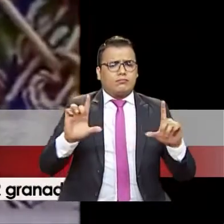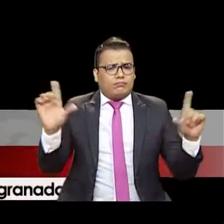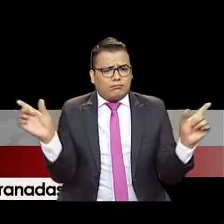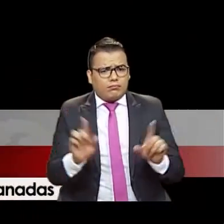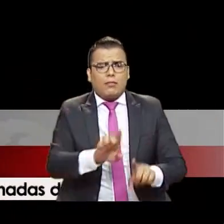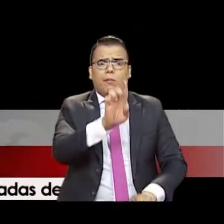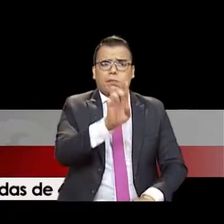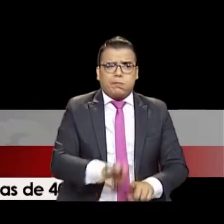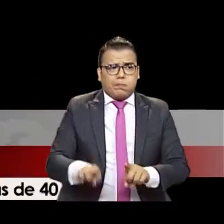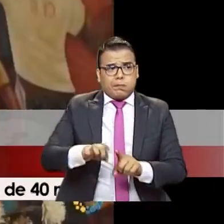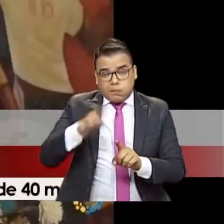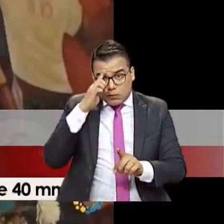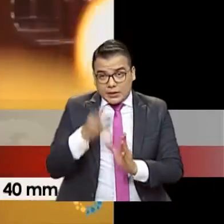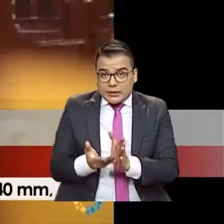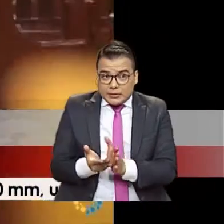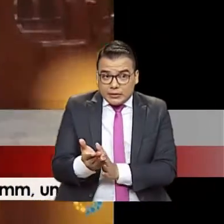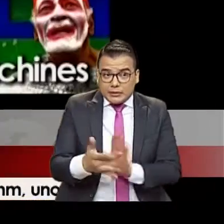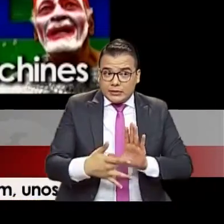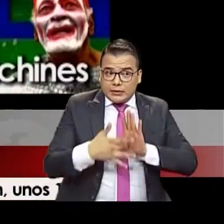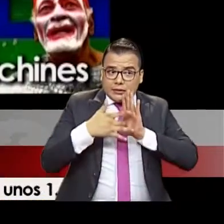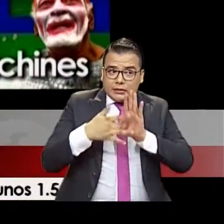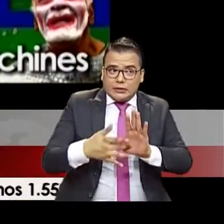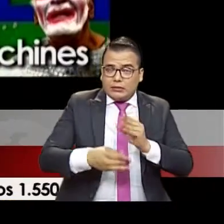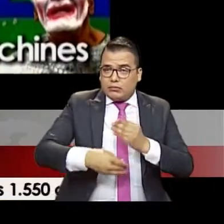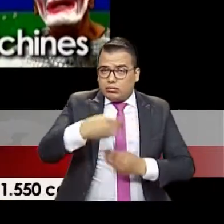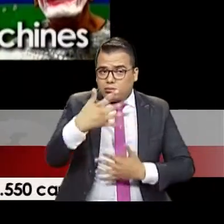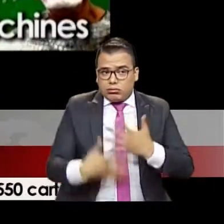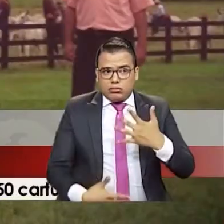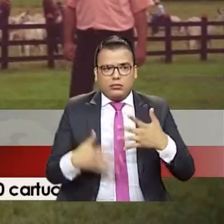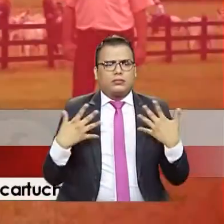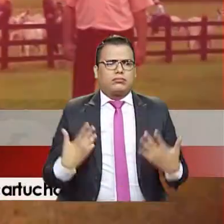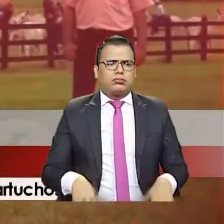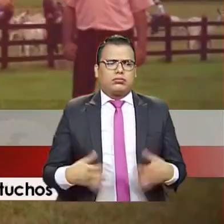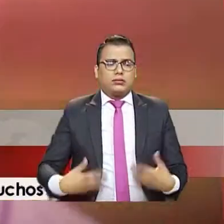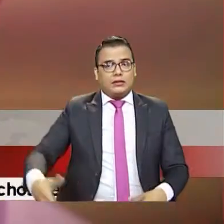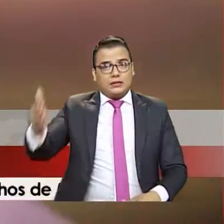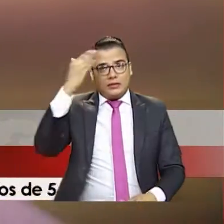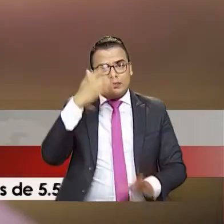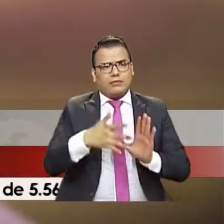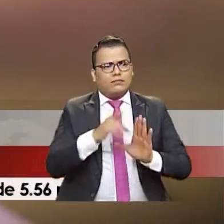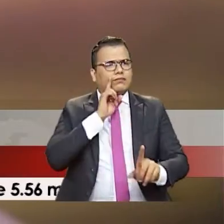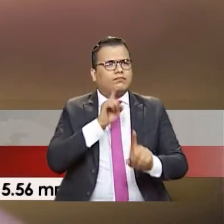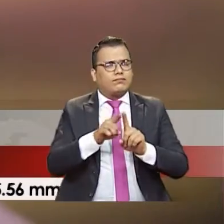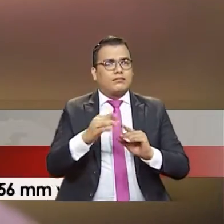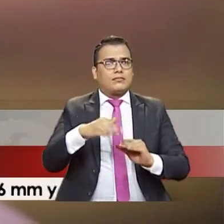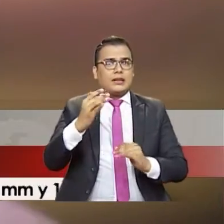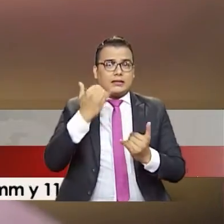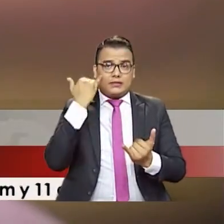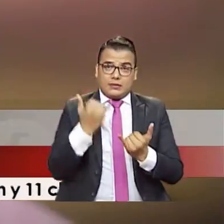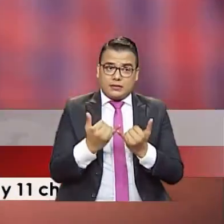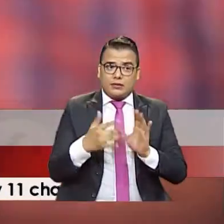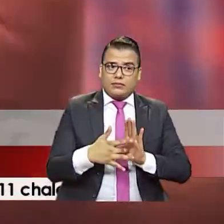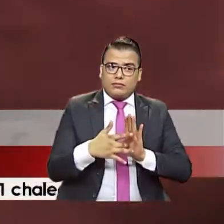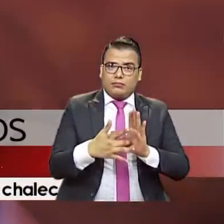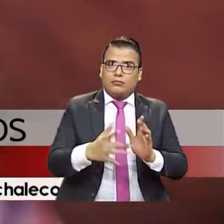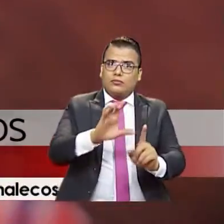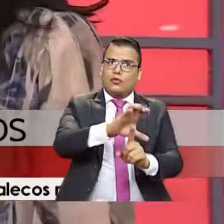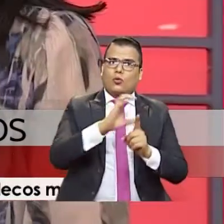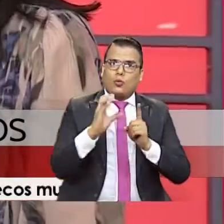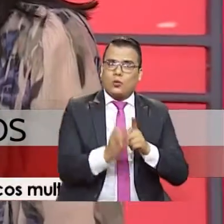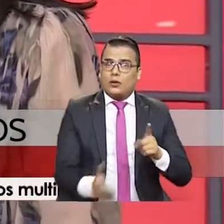rescatar y promover esa riqueza cultural de cada región entonces pues es un tema que estamos fortaleciendo